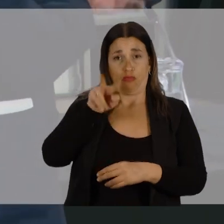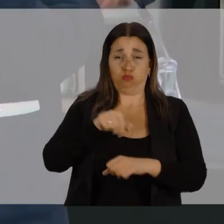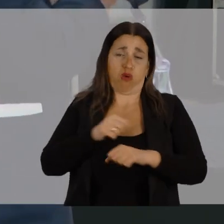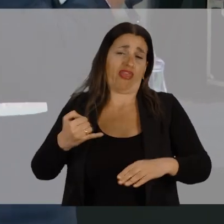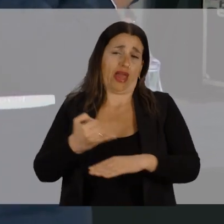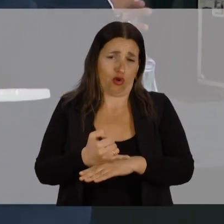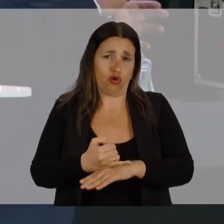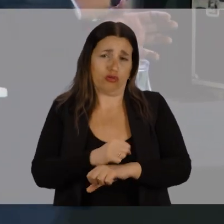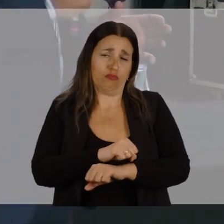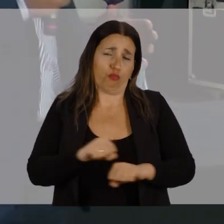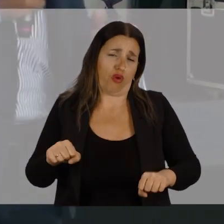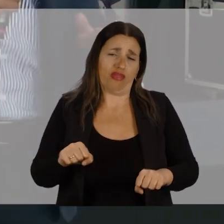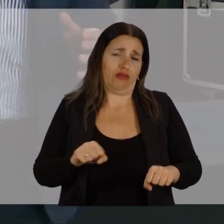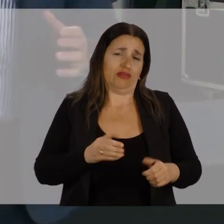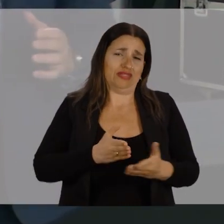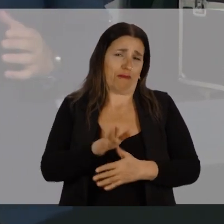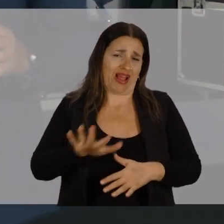siempre puede tener un margen de error.